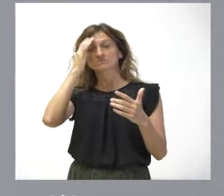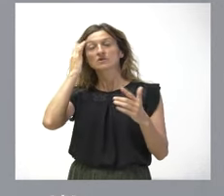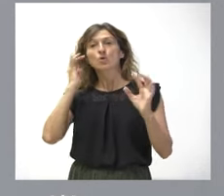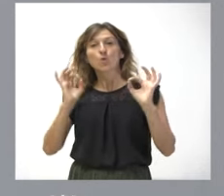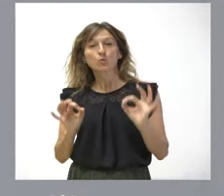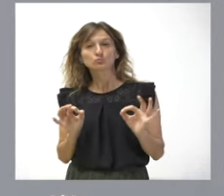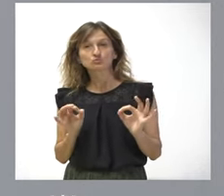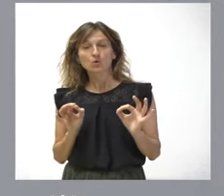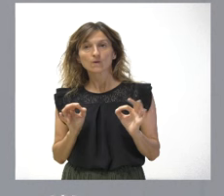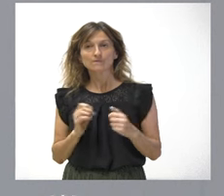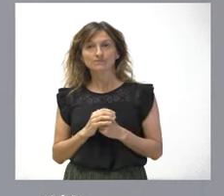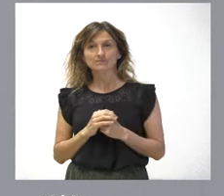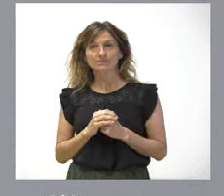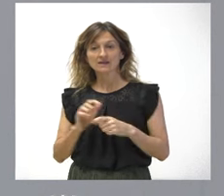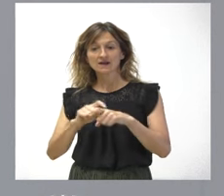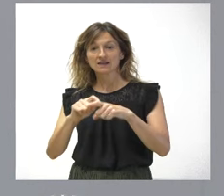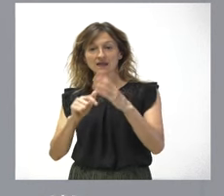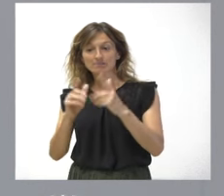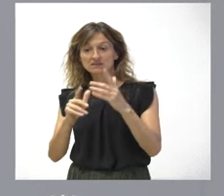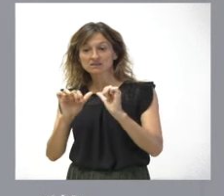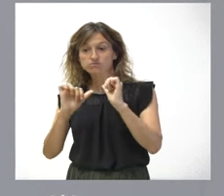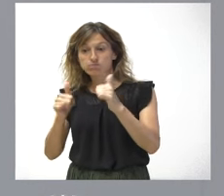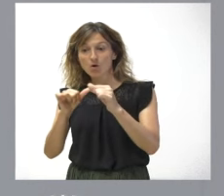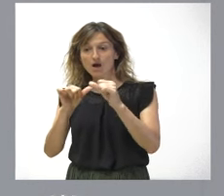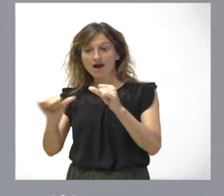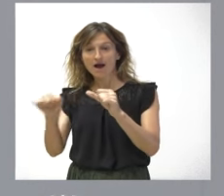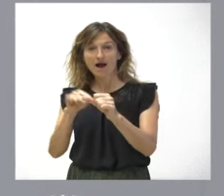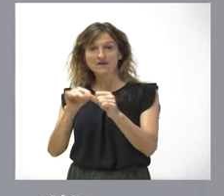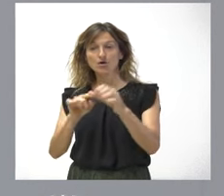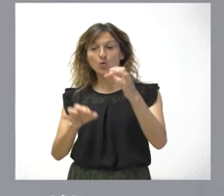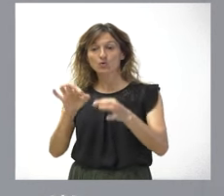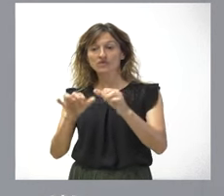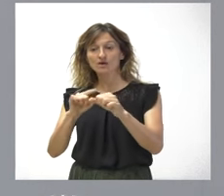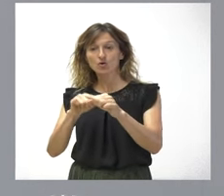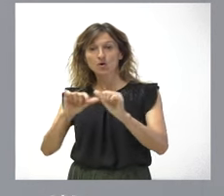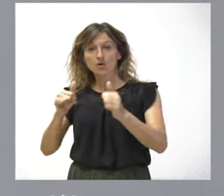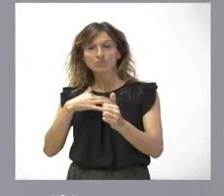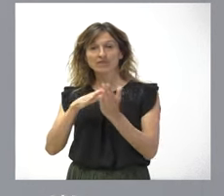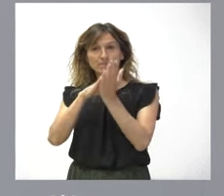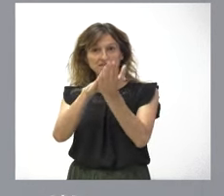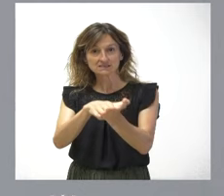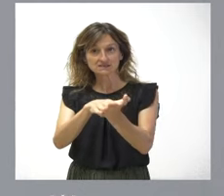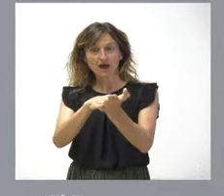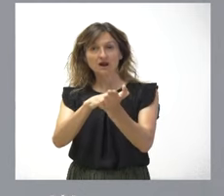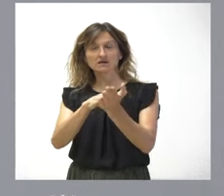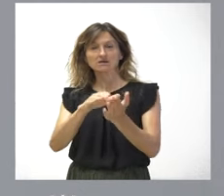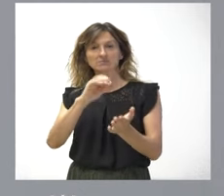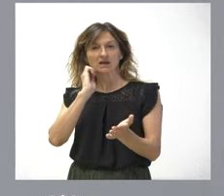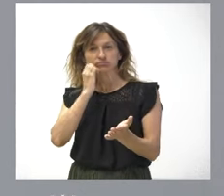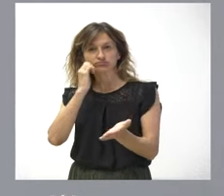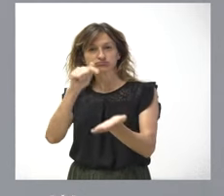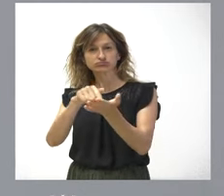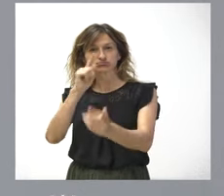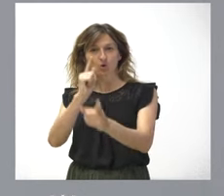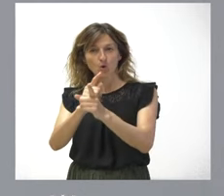un elemento de carácter administrativo o un instrumento de carácter jurídico que pueda presentarse en forma de impugnación o recurso